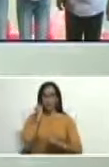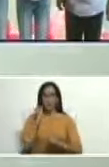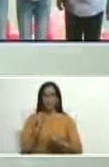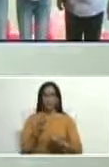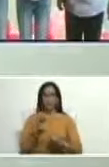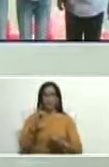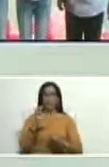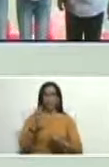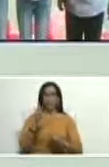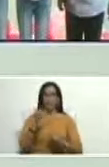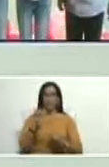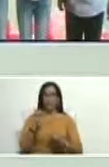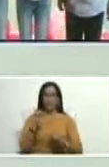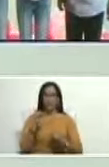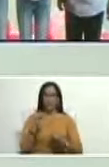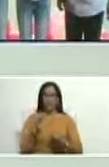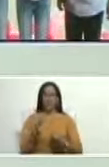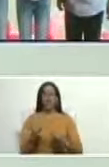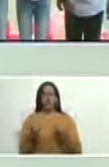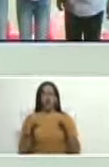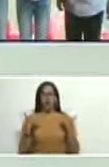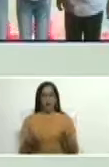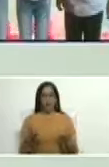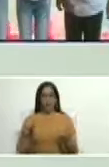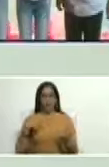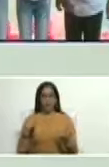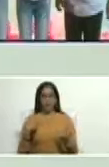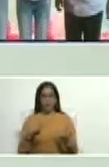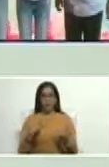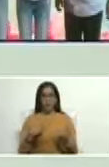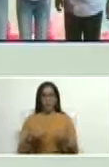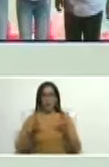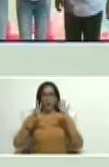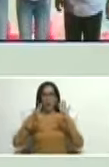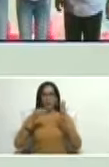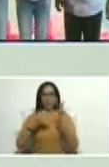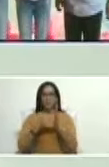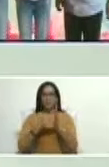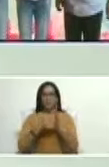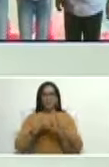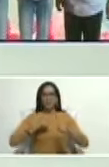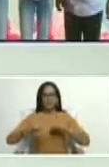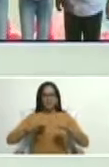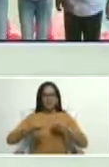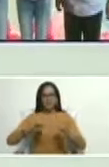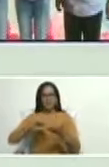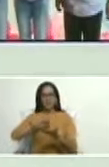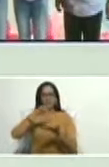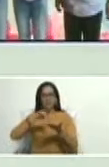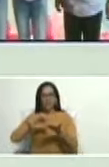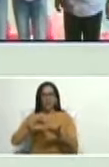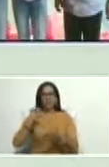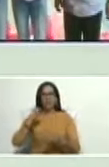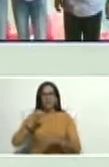Delis, ahora tenemos más o menos 8.000 promotoras a nivel nacional. Correcto,